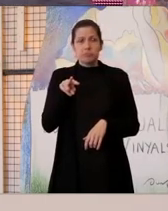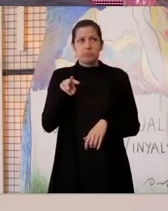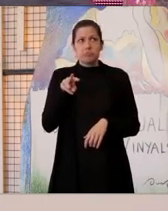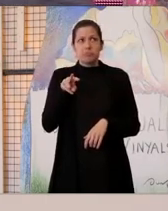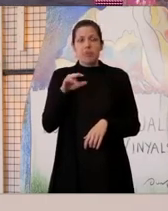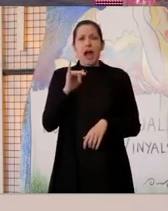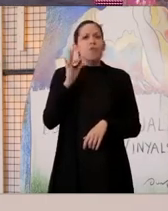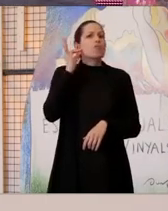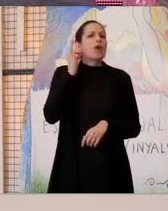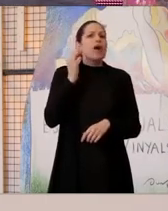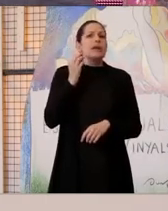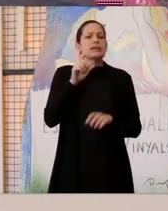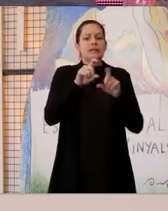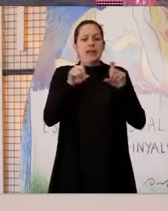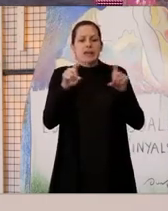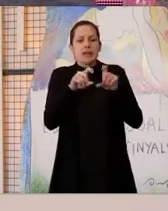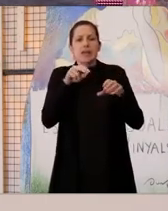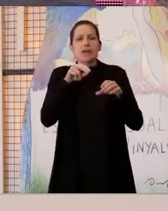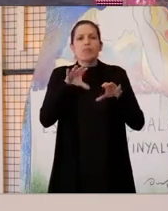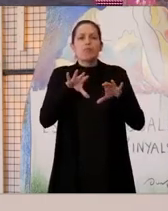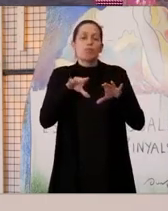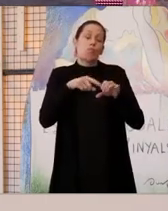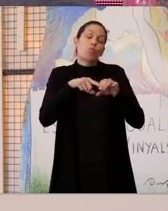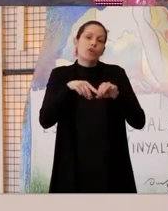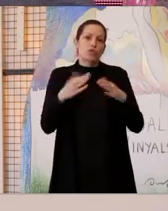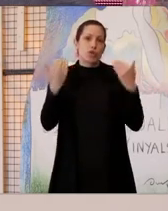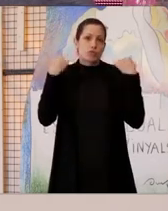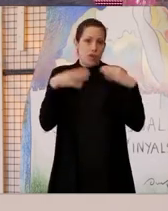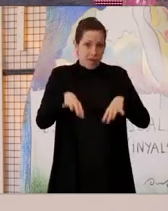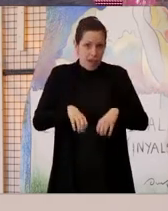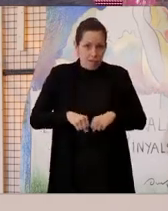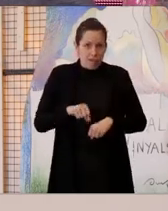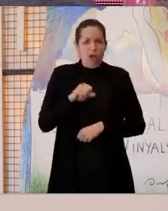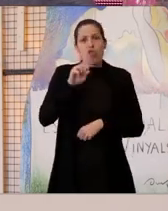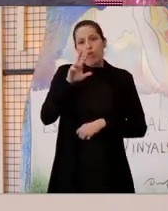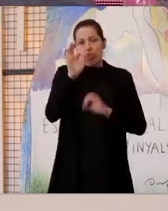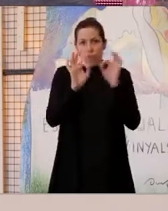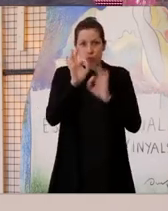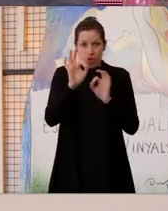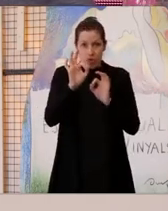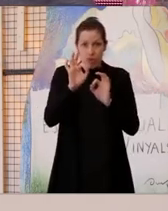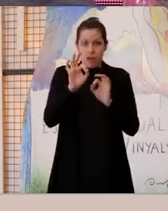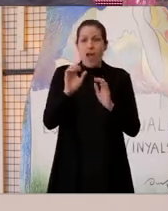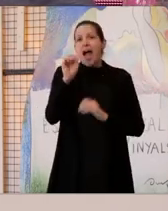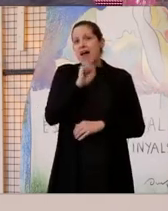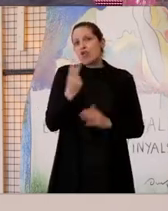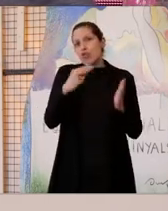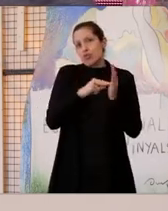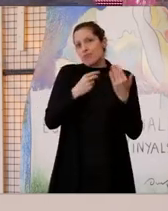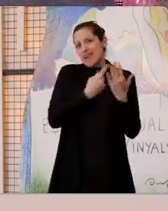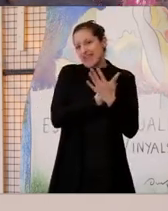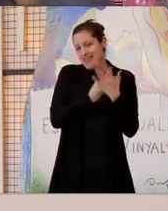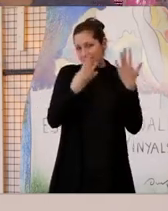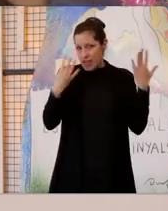12% de mujeres en puestos de responsabilidad al año 19 el 30% en las empresas del